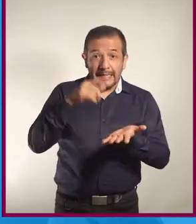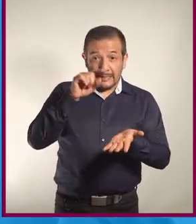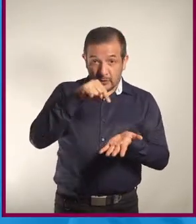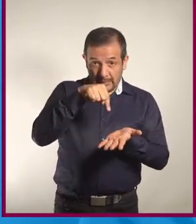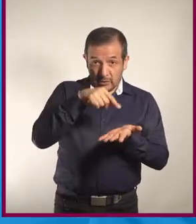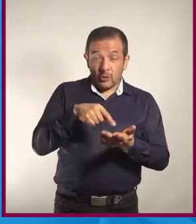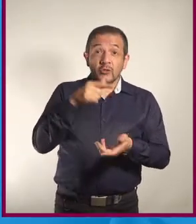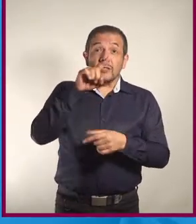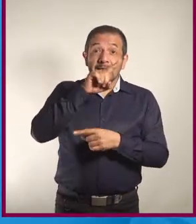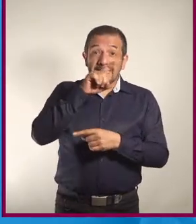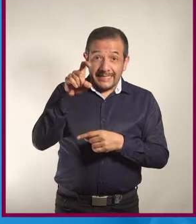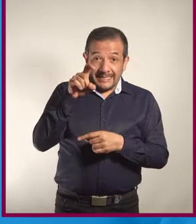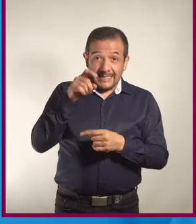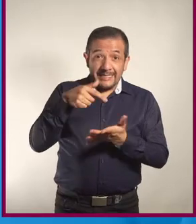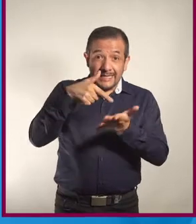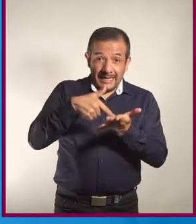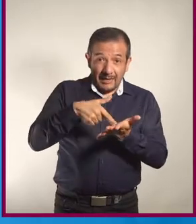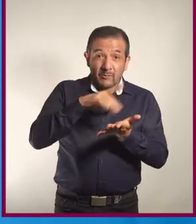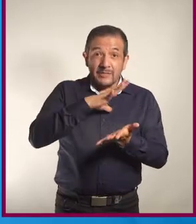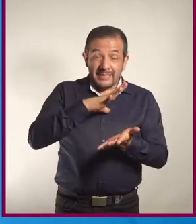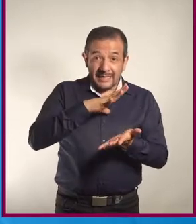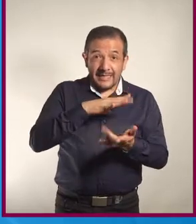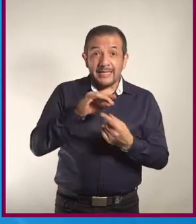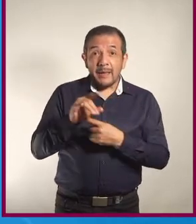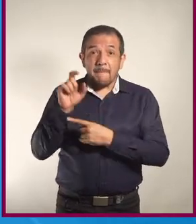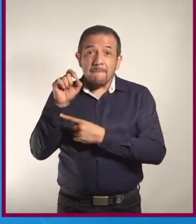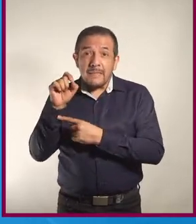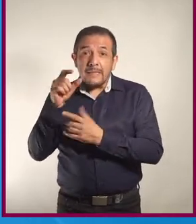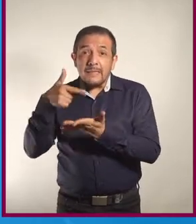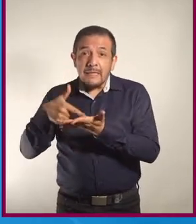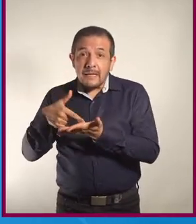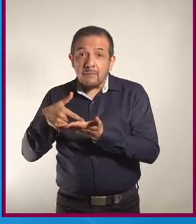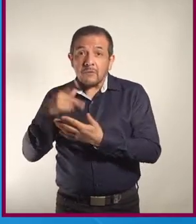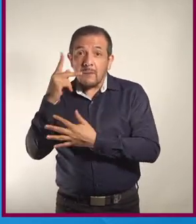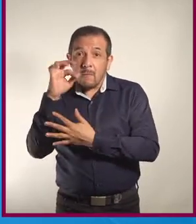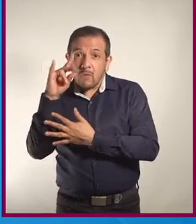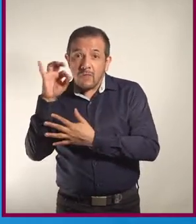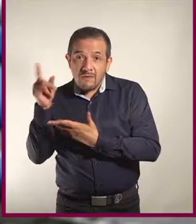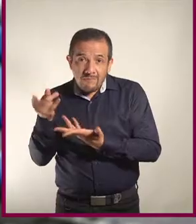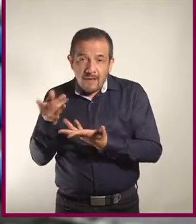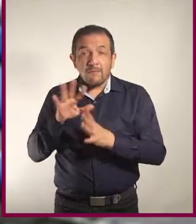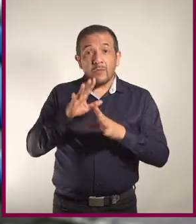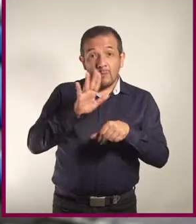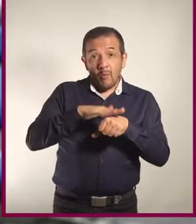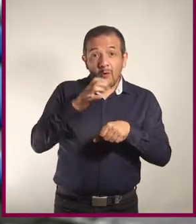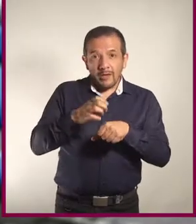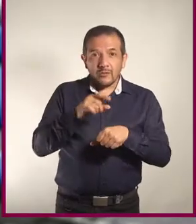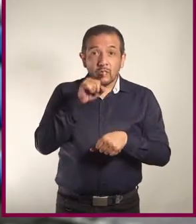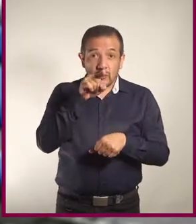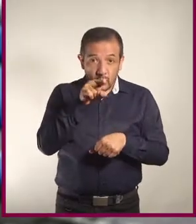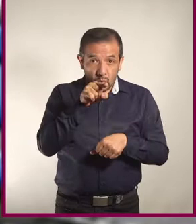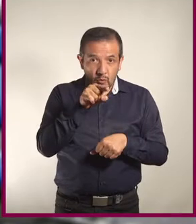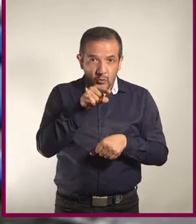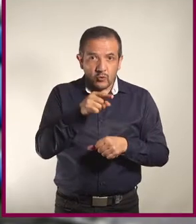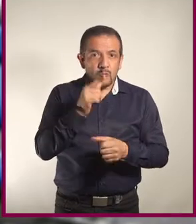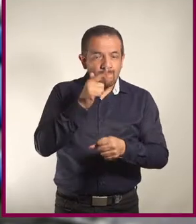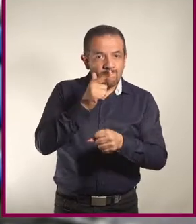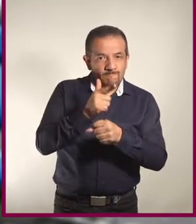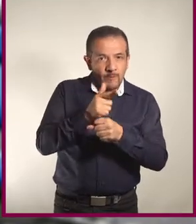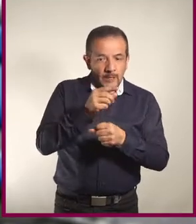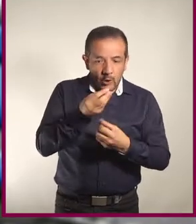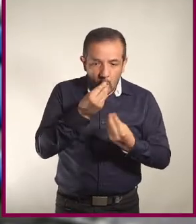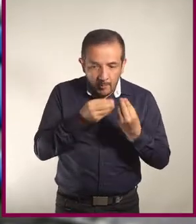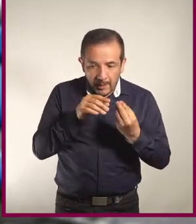gramos de pechuga de pollo tienen aproximadamente 20 gramos de proteína. Por lo tanto, para saber si estás